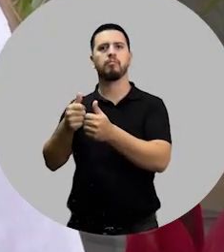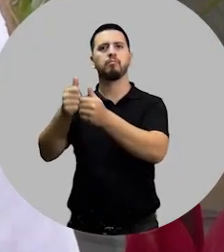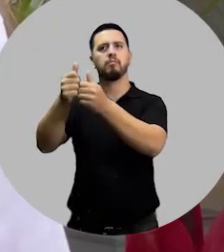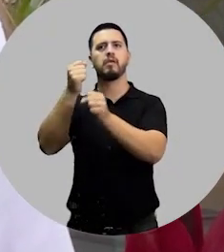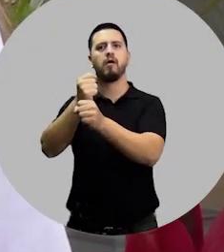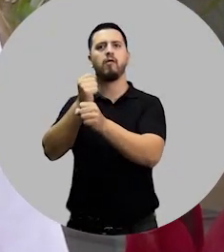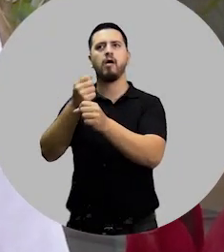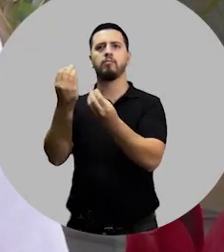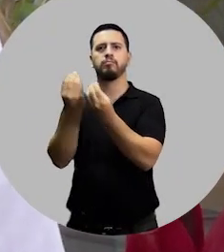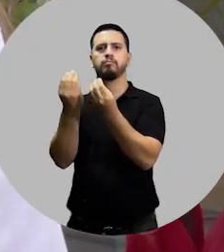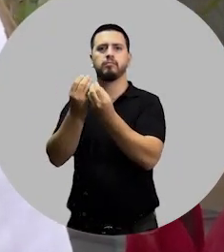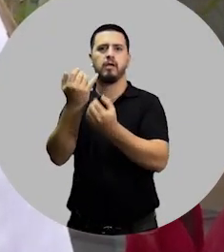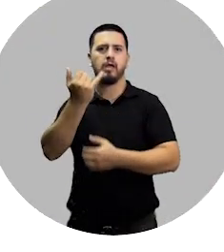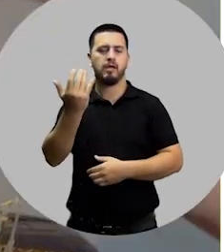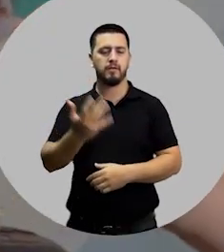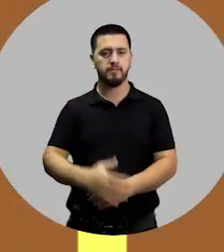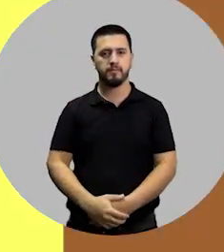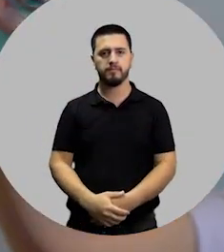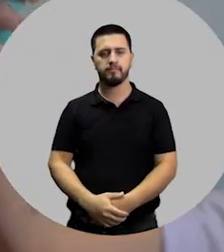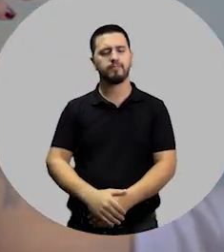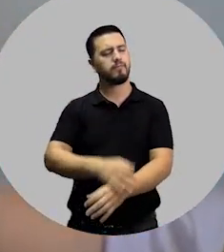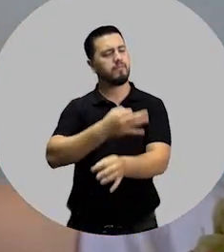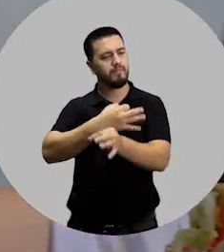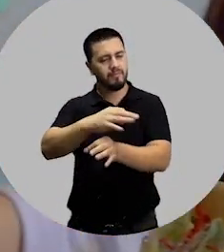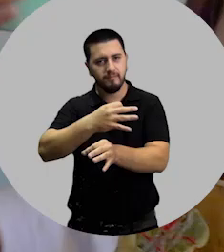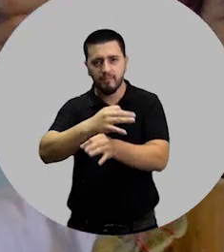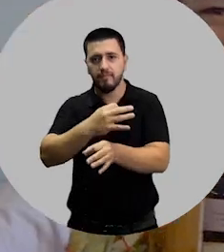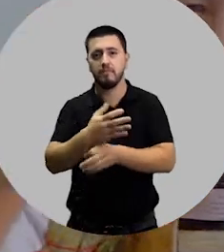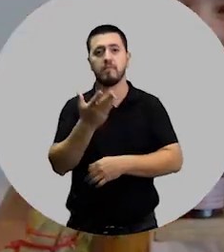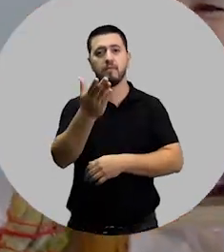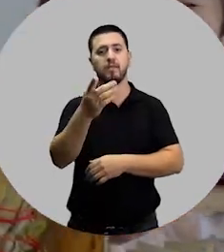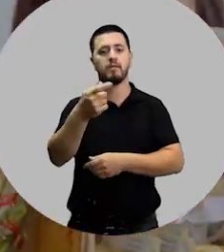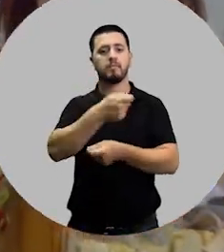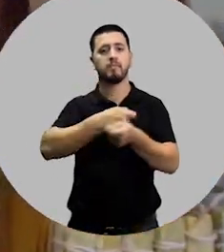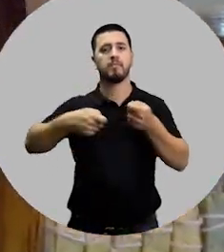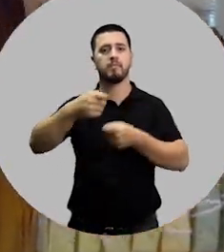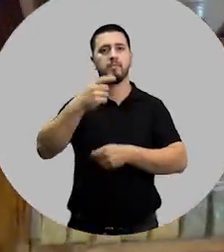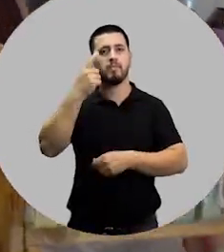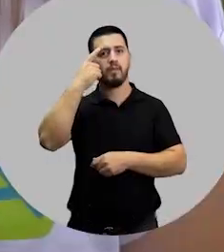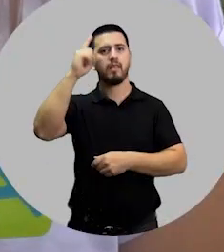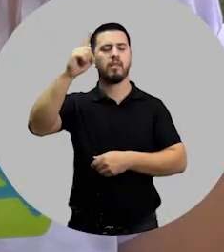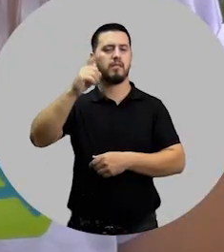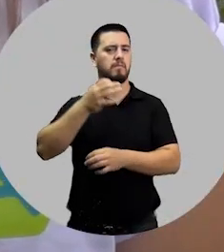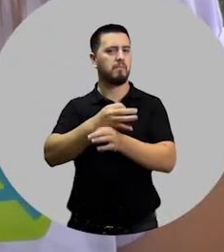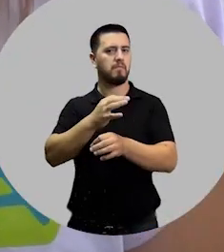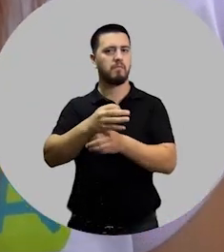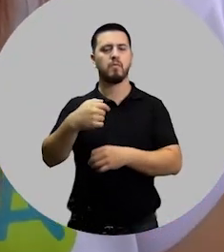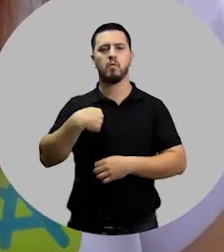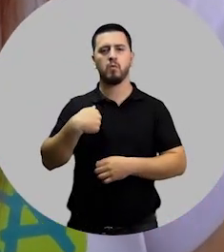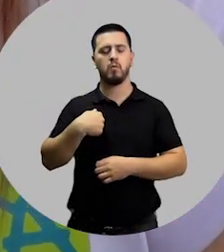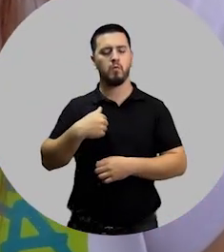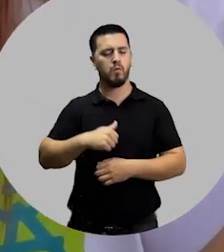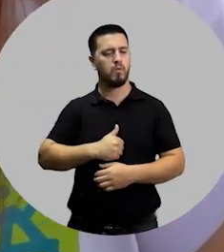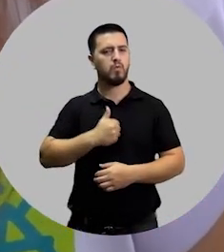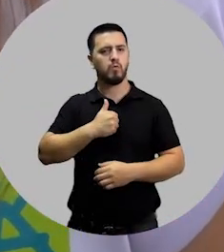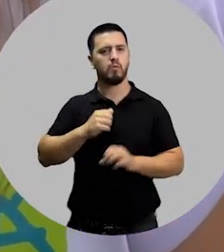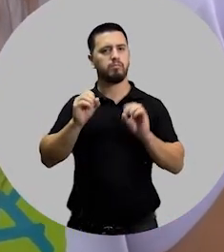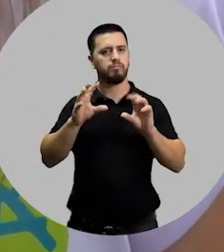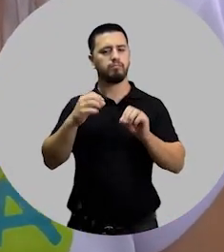laboral, tienen oportunidades. Muchísimas felicidades por este emprendimiento. Es